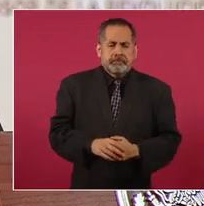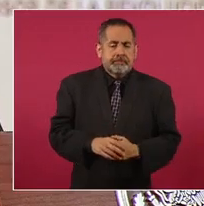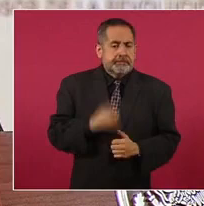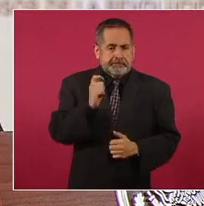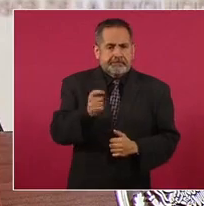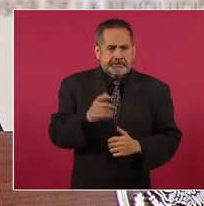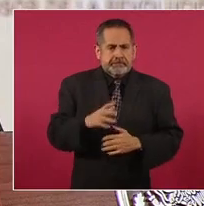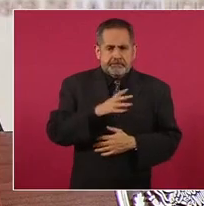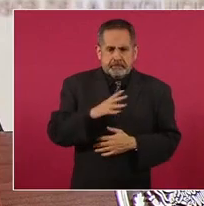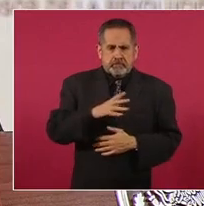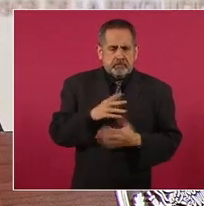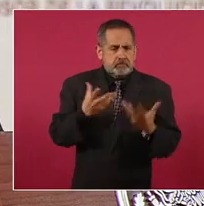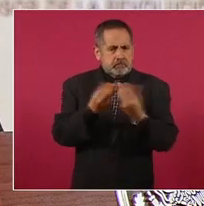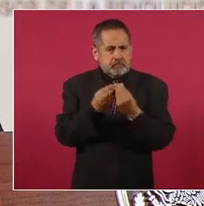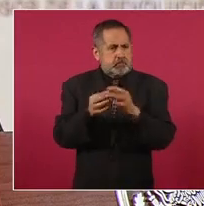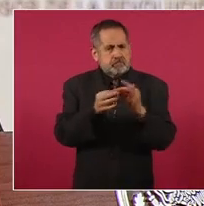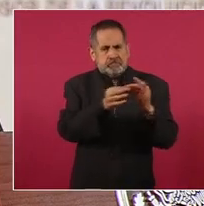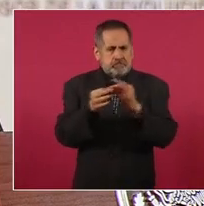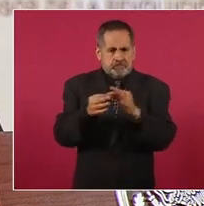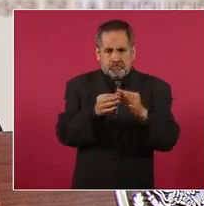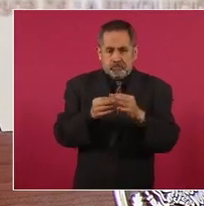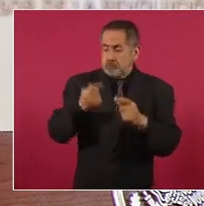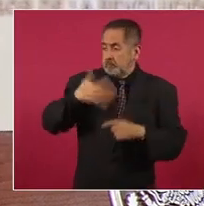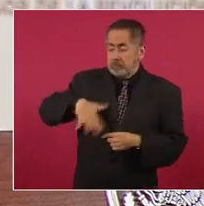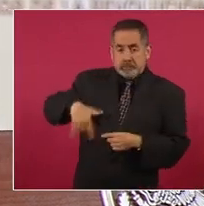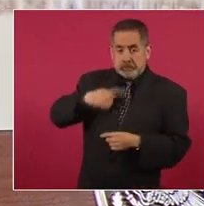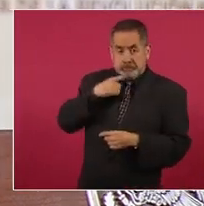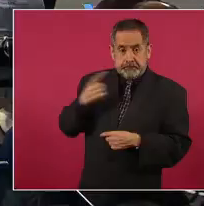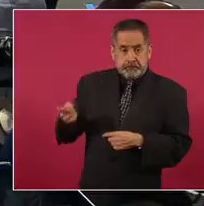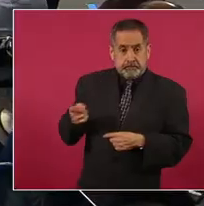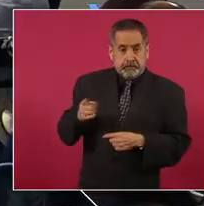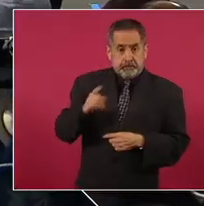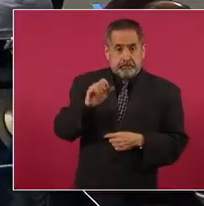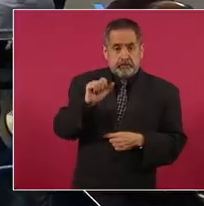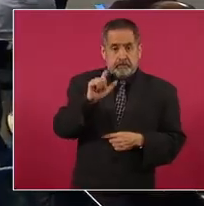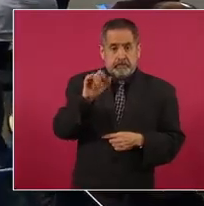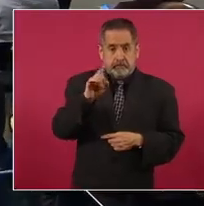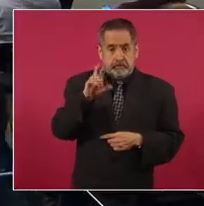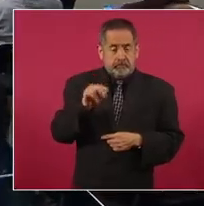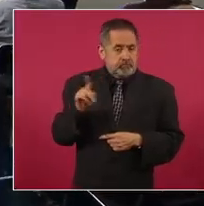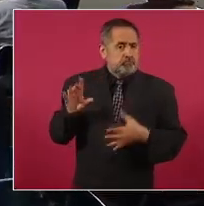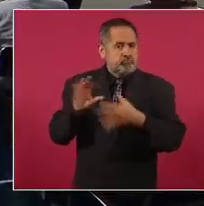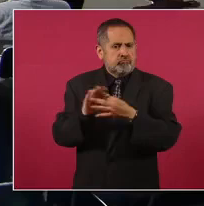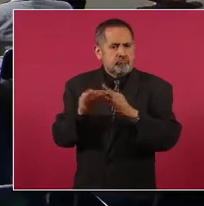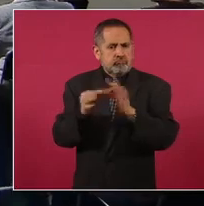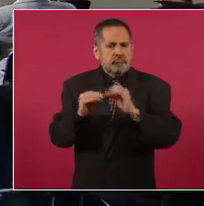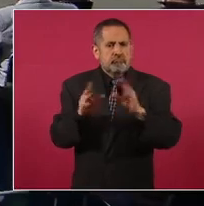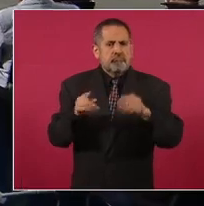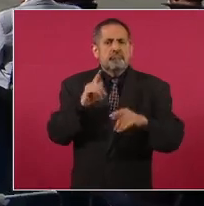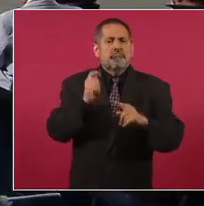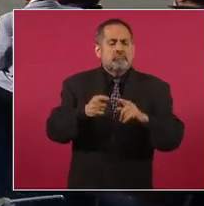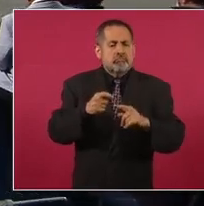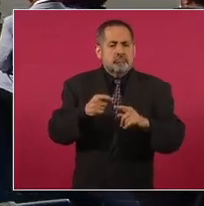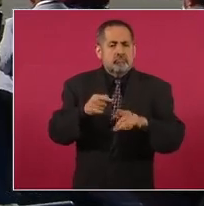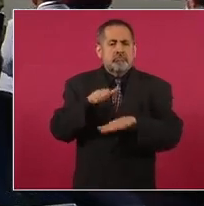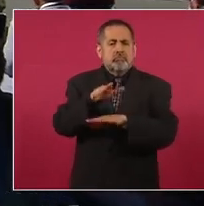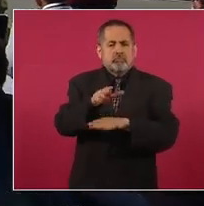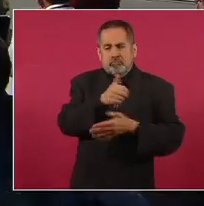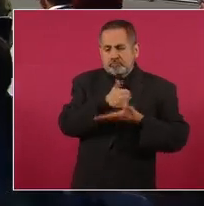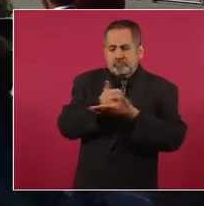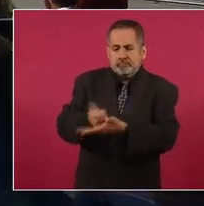Entonces, sí hay colaboración. Acaba de hablar Alejandro de lo forense,